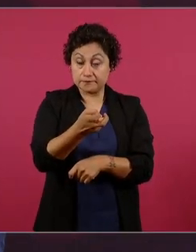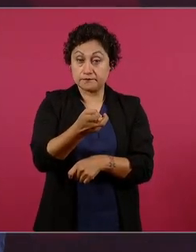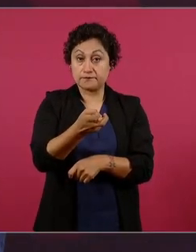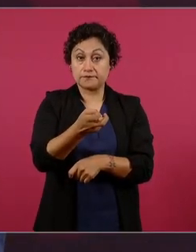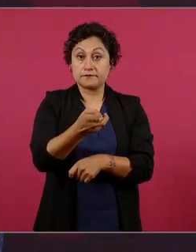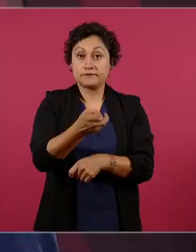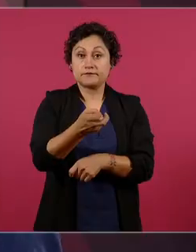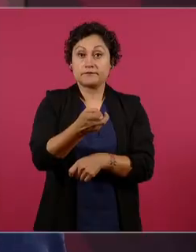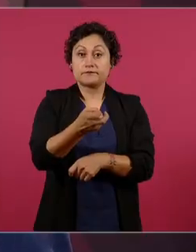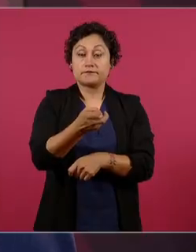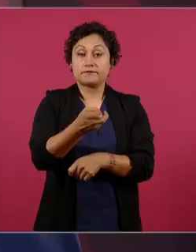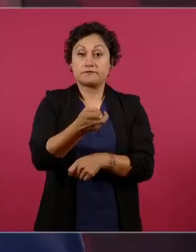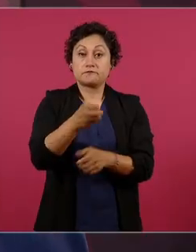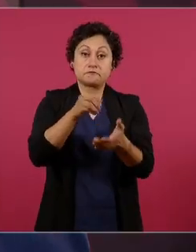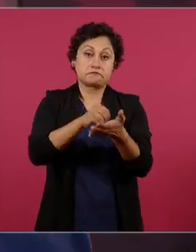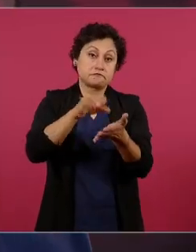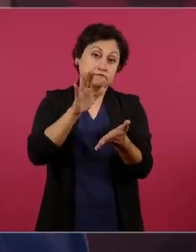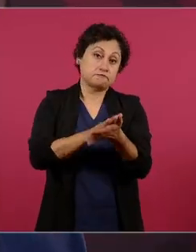de que